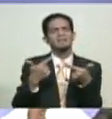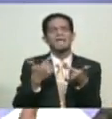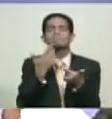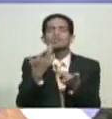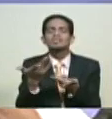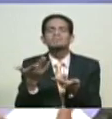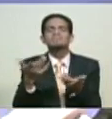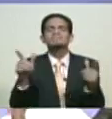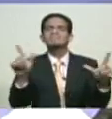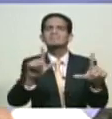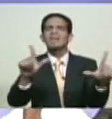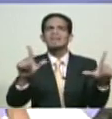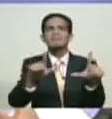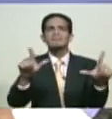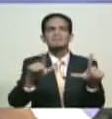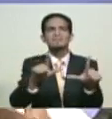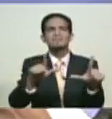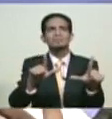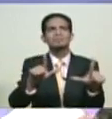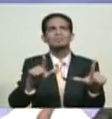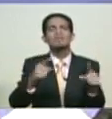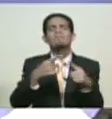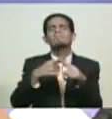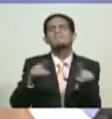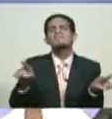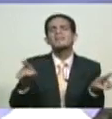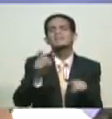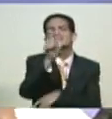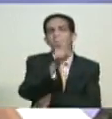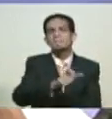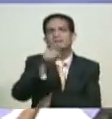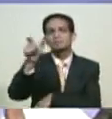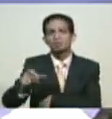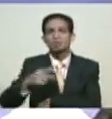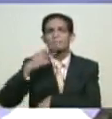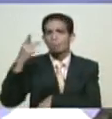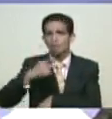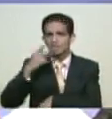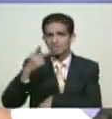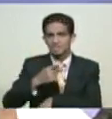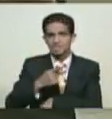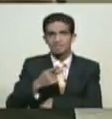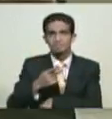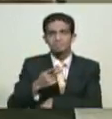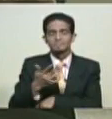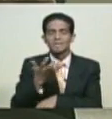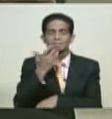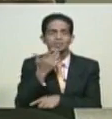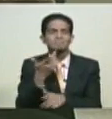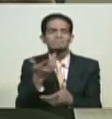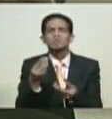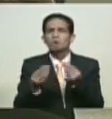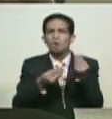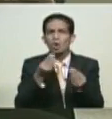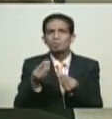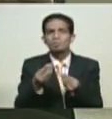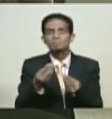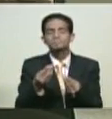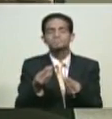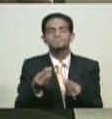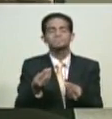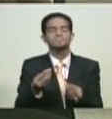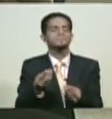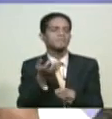medios de comunicación se hace de los distintos actores políticos y cuando digo uso es porque no necesariamente a través de los medios de